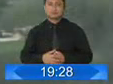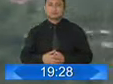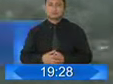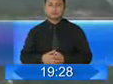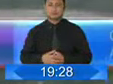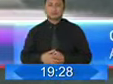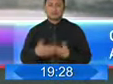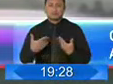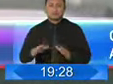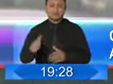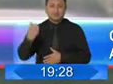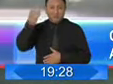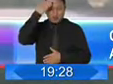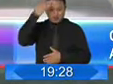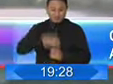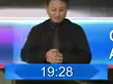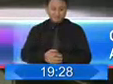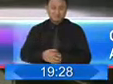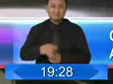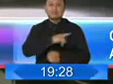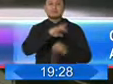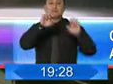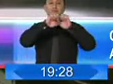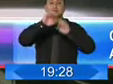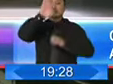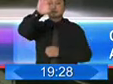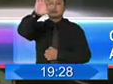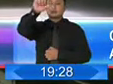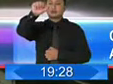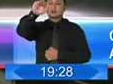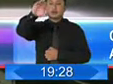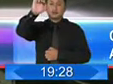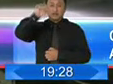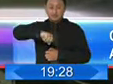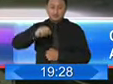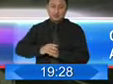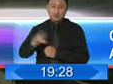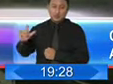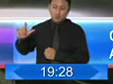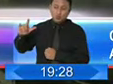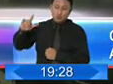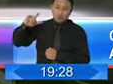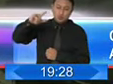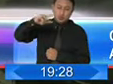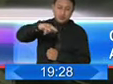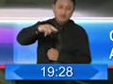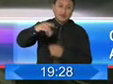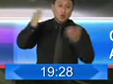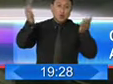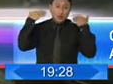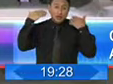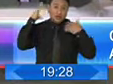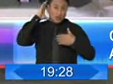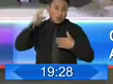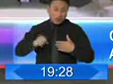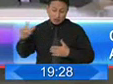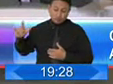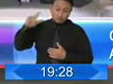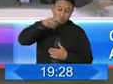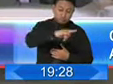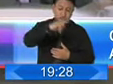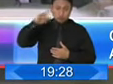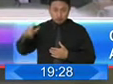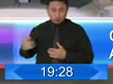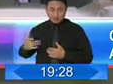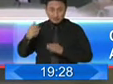Luego de conocerse que la aerolínea TAME EP suspendía los vuelos que cubrían las rutas Cuenca-Guayaquil, autoridades de la ciudad